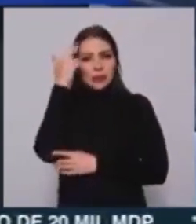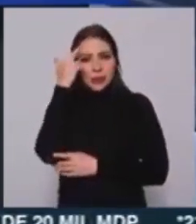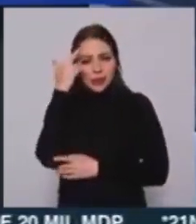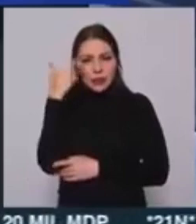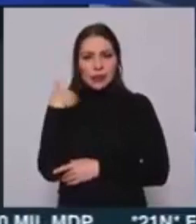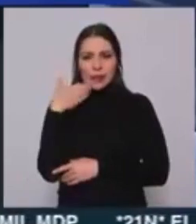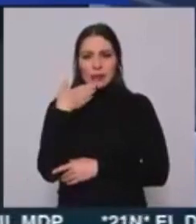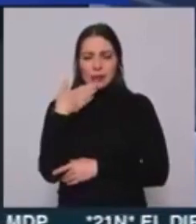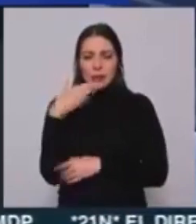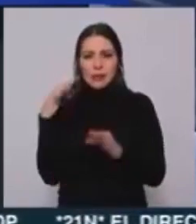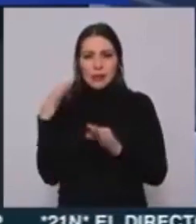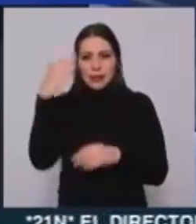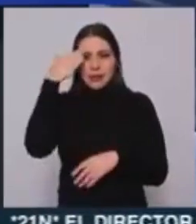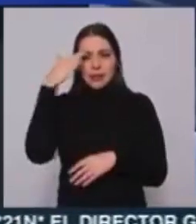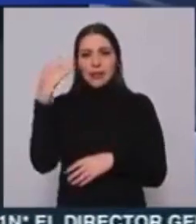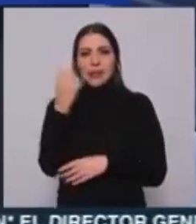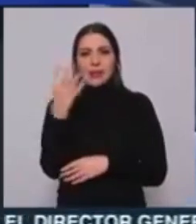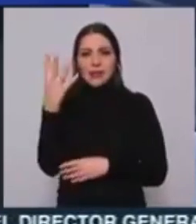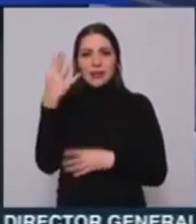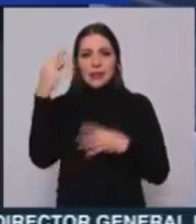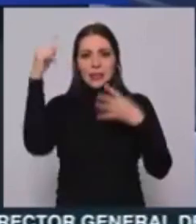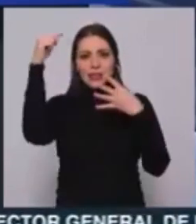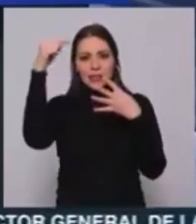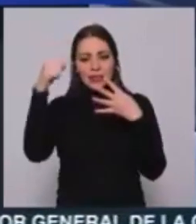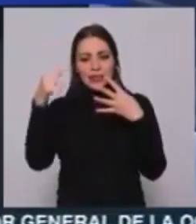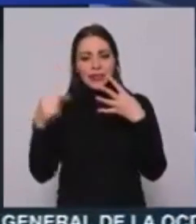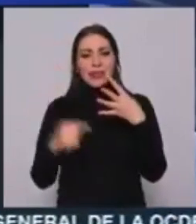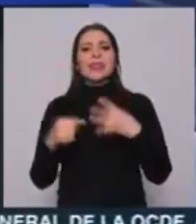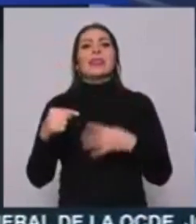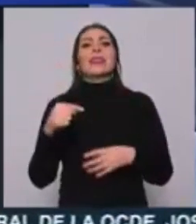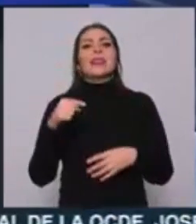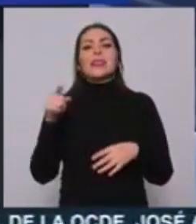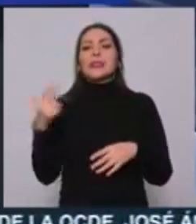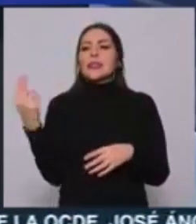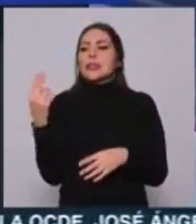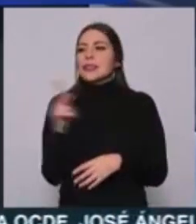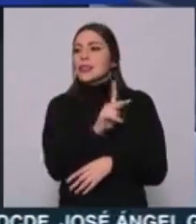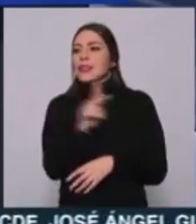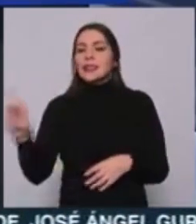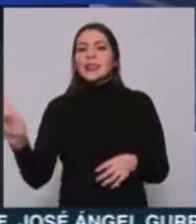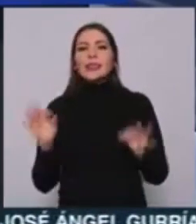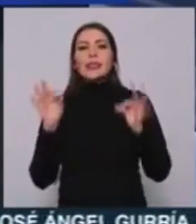de manera integrada, de que haya una perspectiva